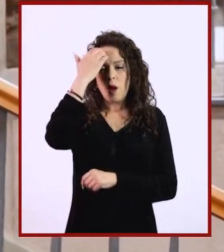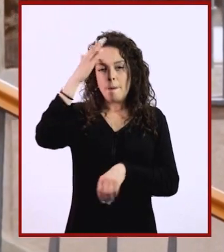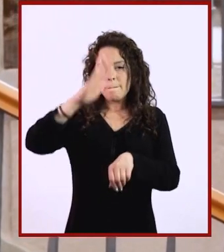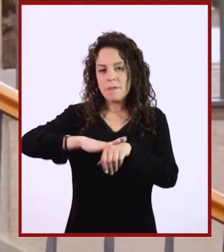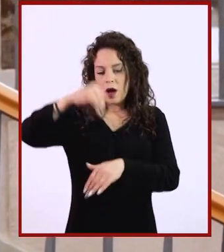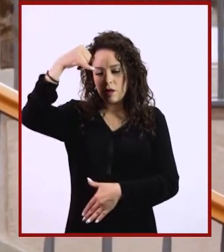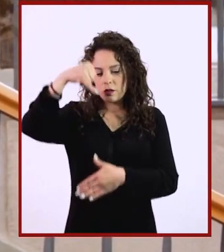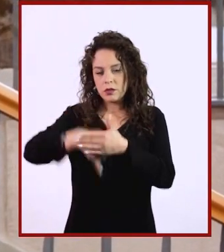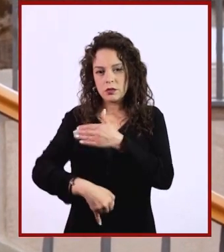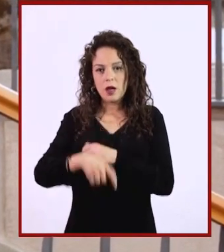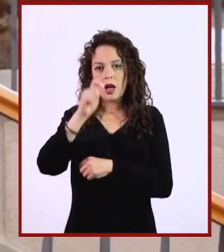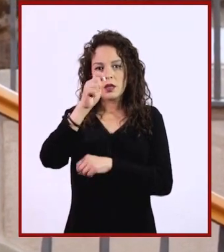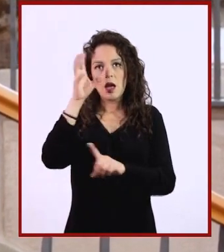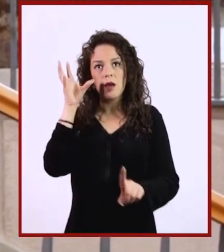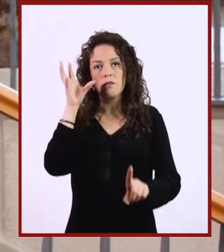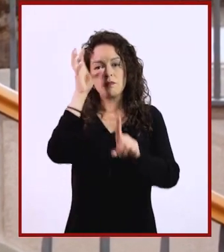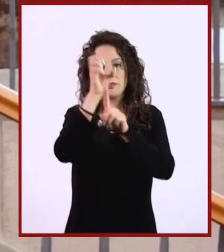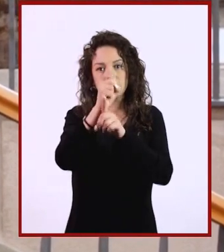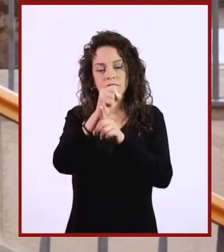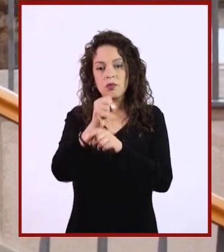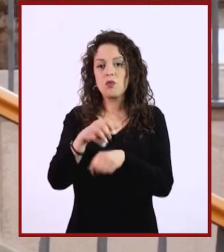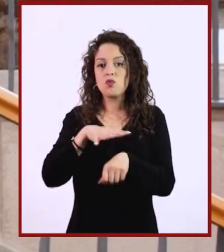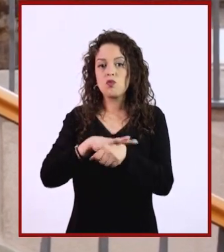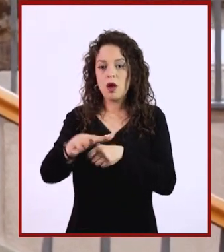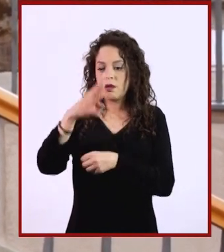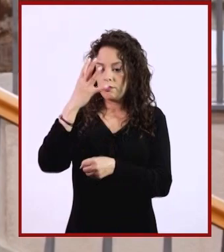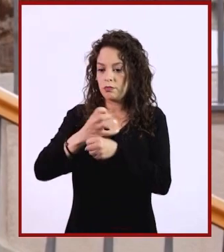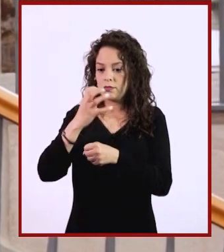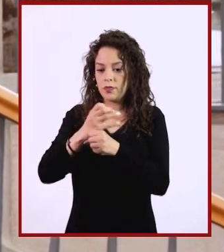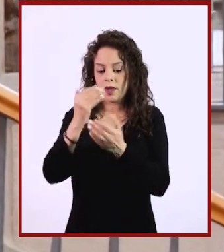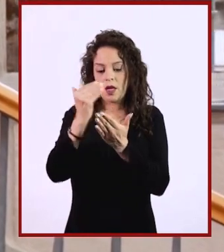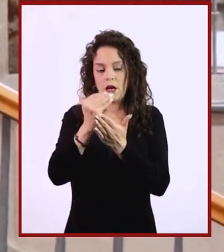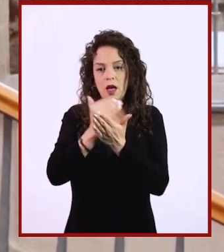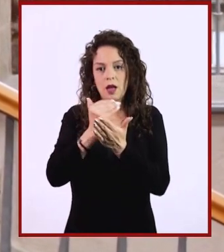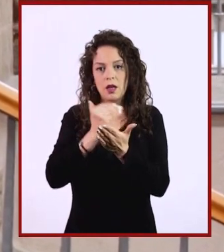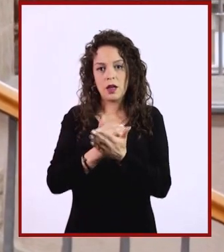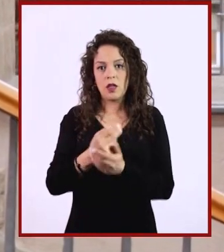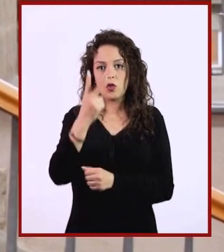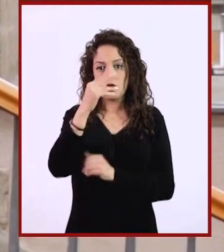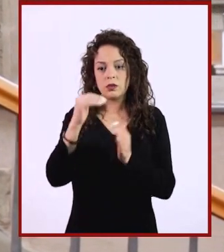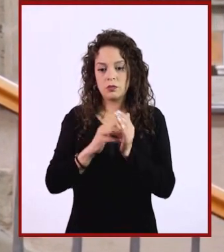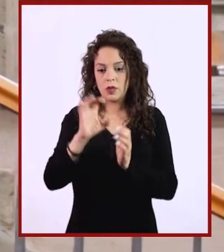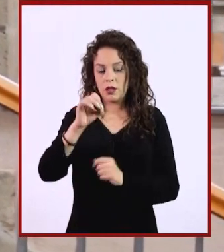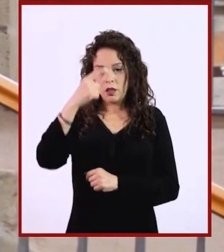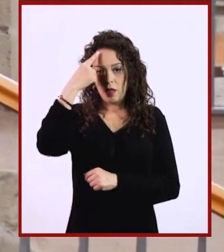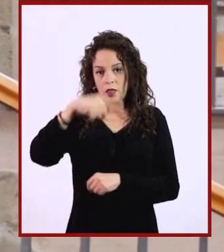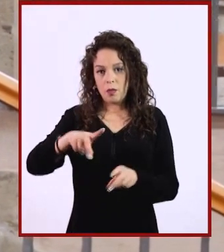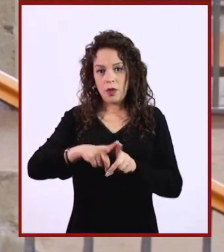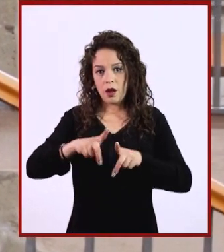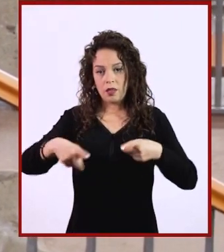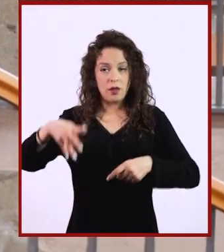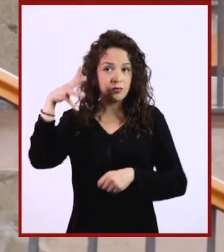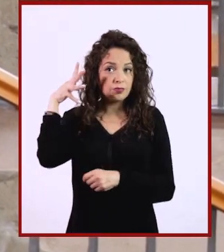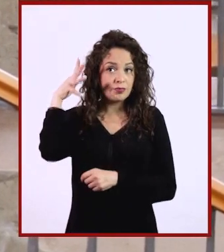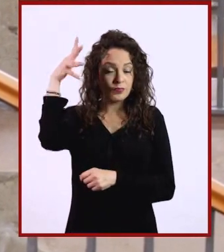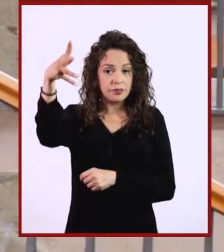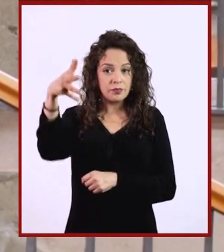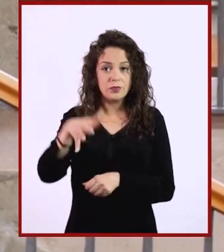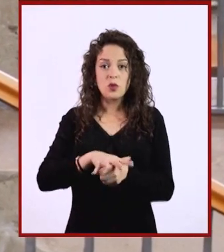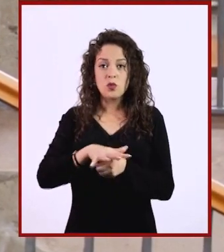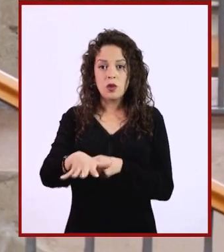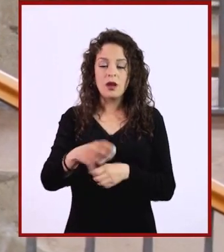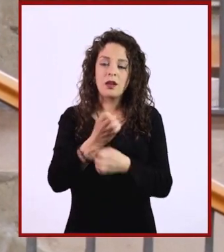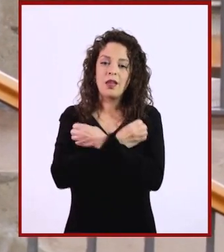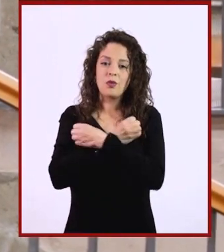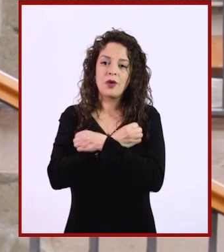detalle las metas del objetivo 4 de la Agenda 2030 para el Desarrollo Sostenible, que es el de